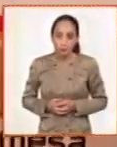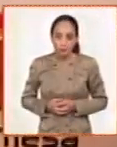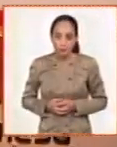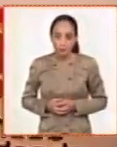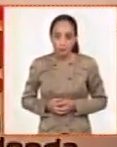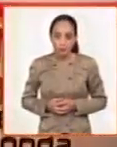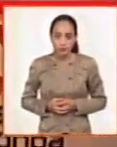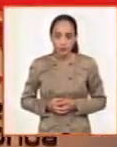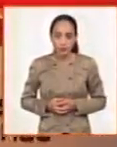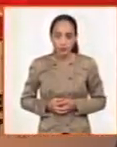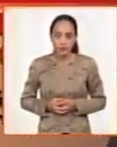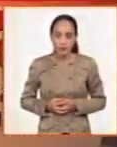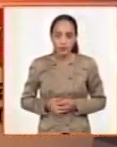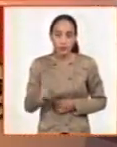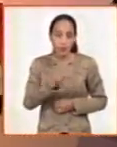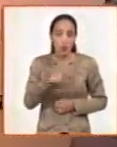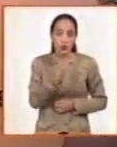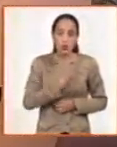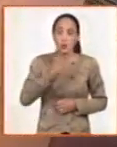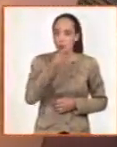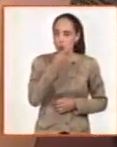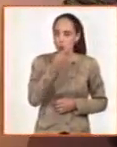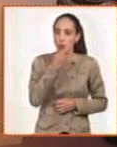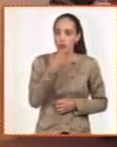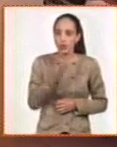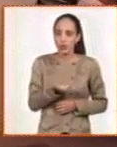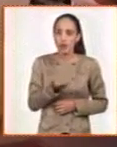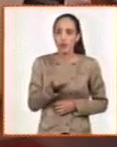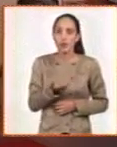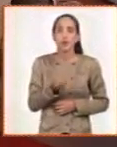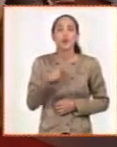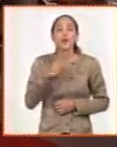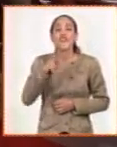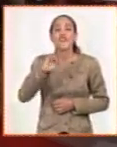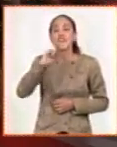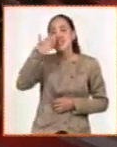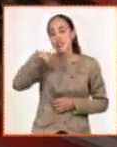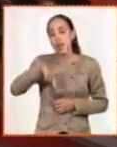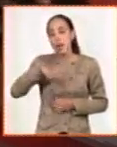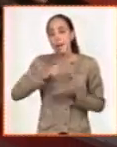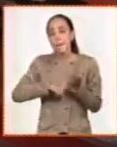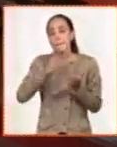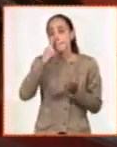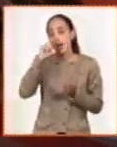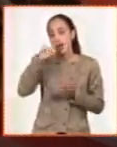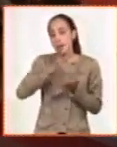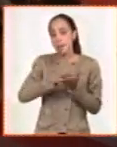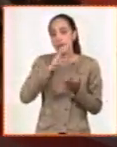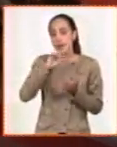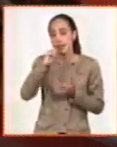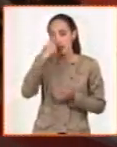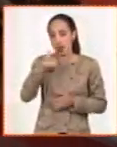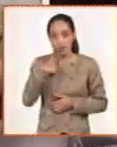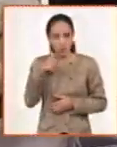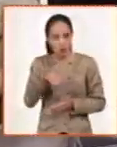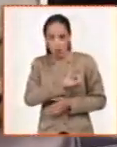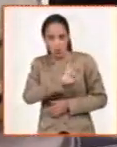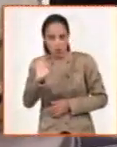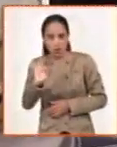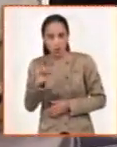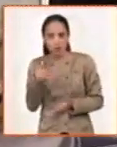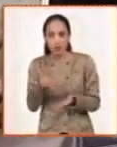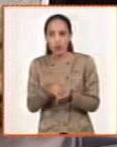también llegamos hasta allí, hasta la Villa Panamericana, cuando creo que casi nadie había entrado, con un